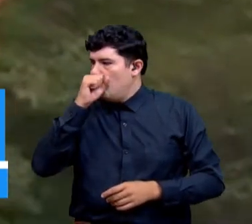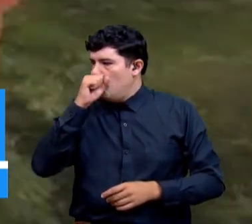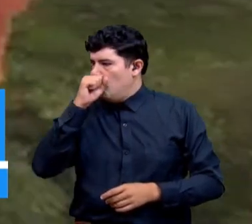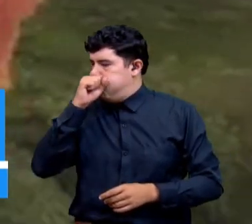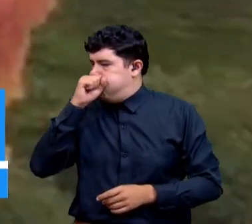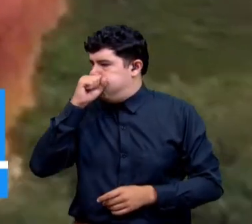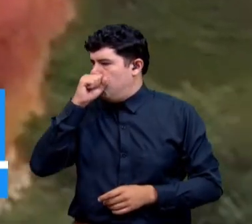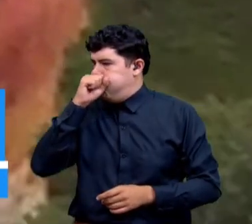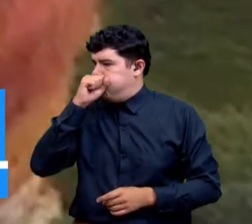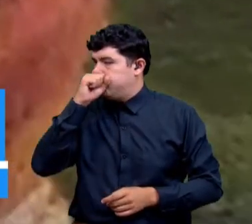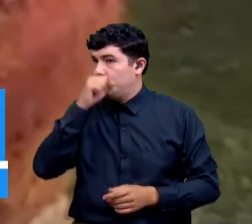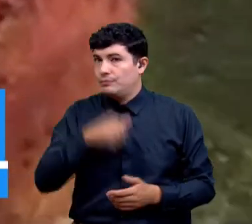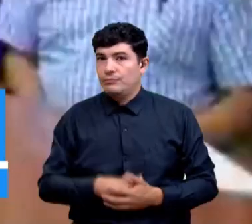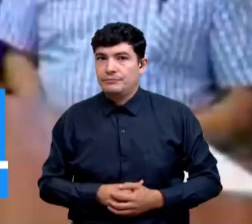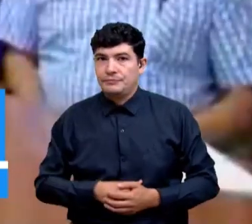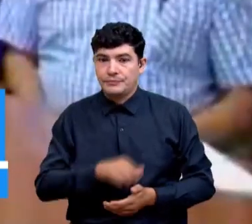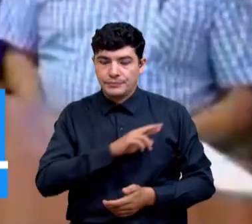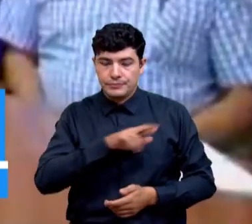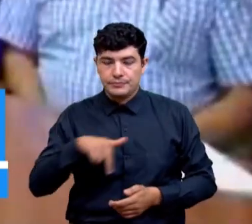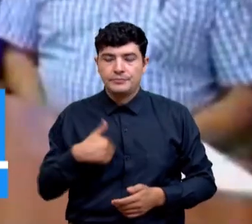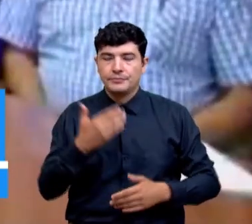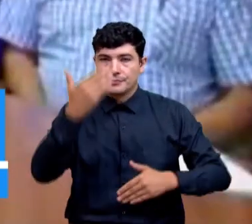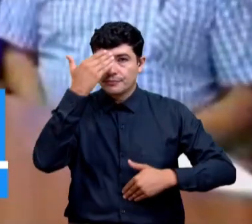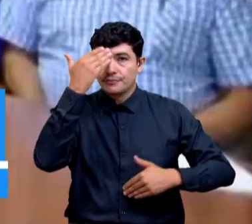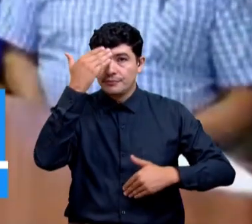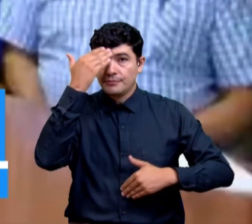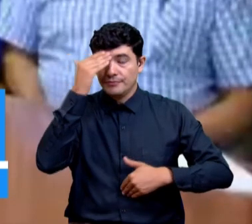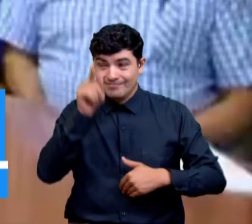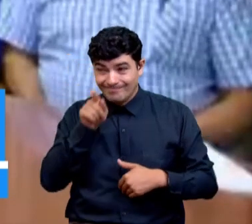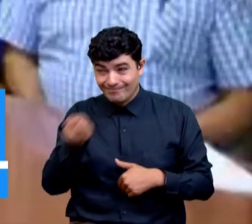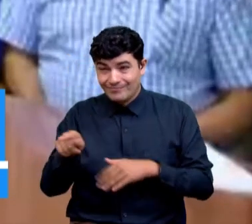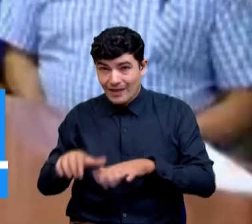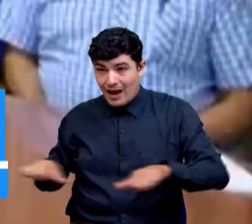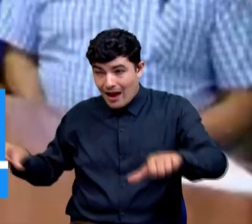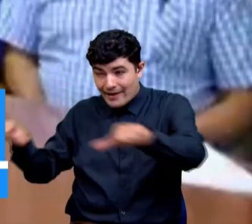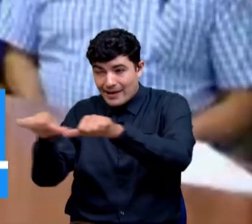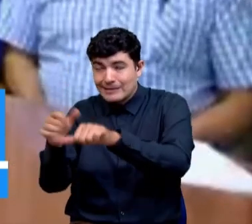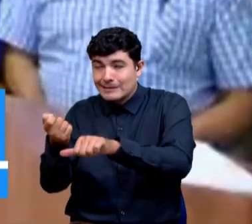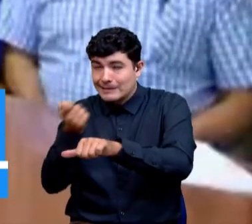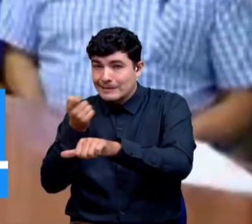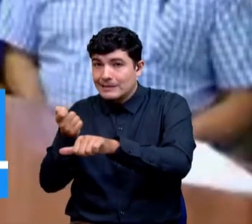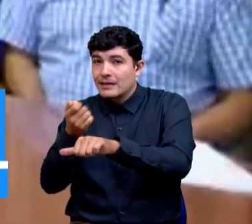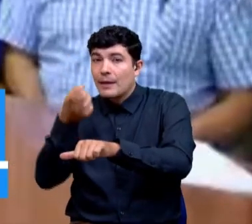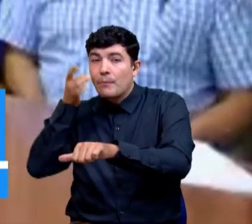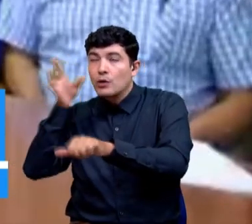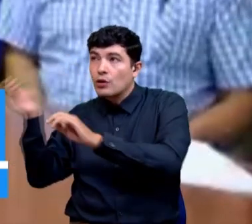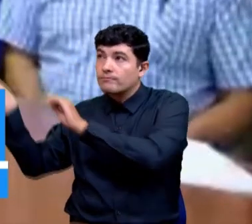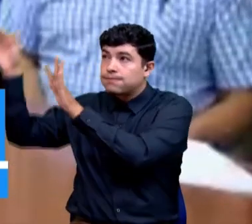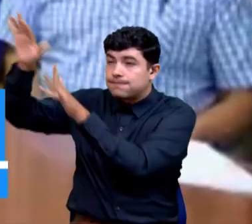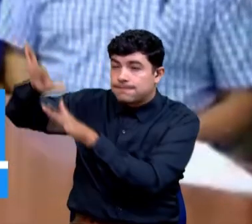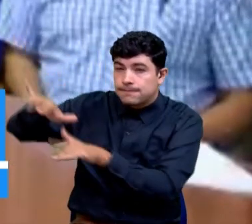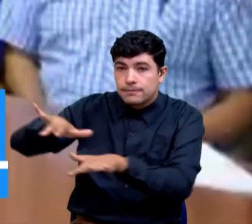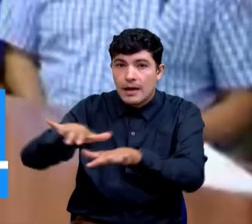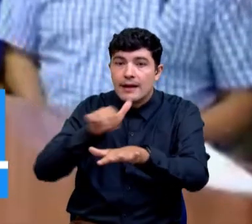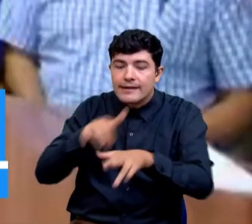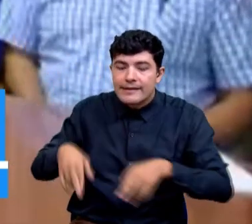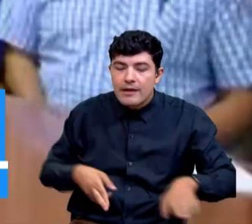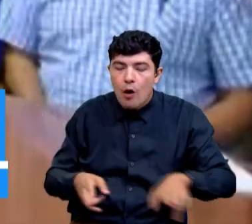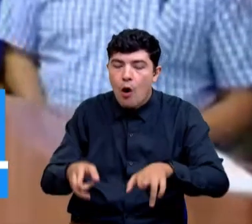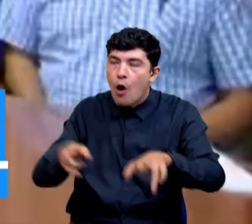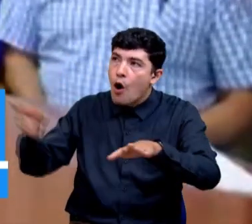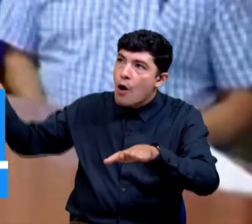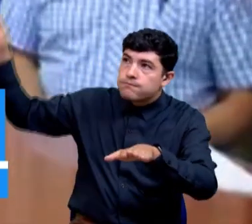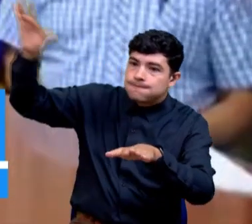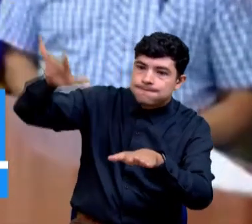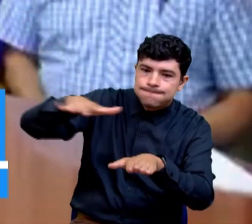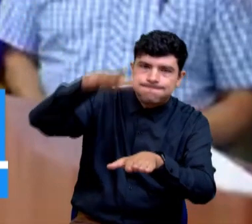Somos conscientes que se puede generar una afectación más grave a toda esta área, pero estamos atentos a dar todas las indicaciones necesarias para